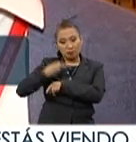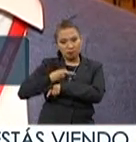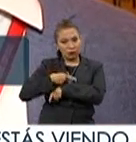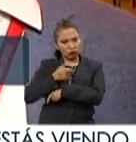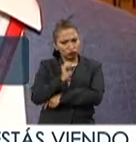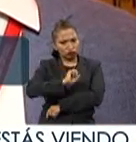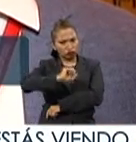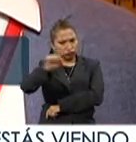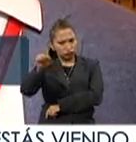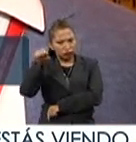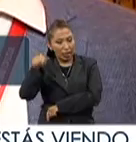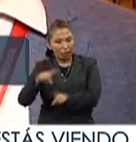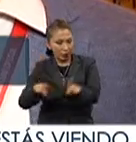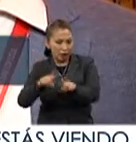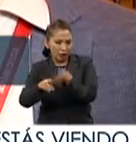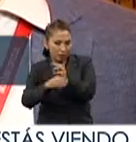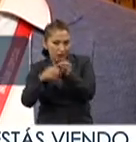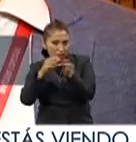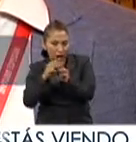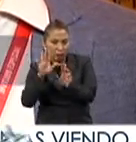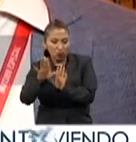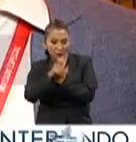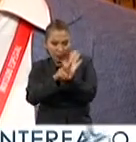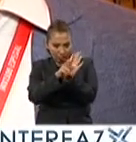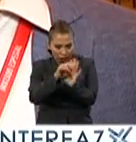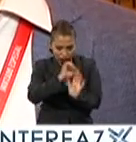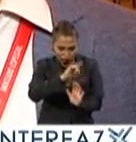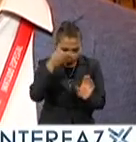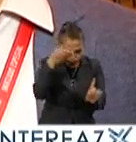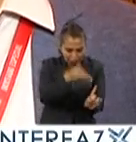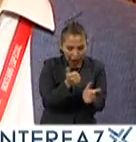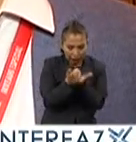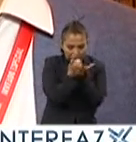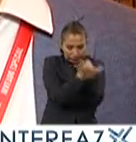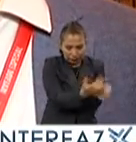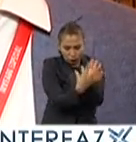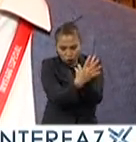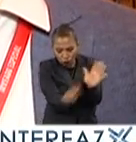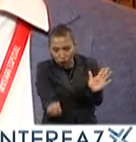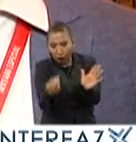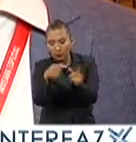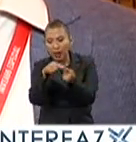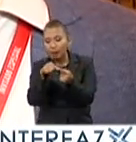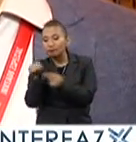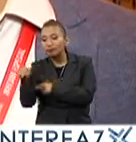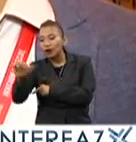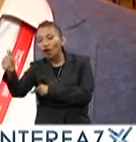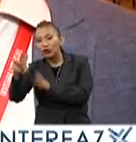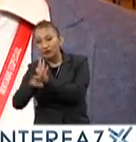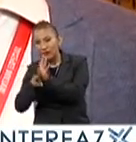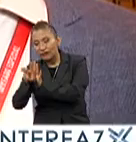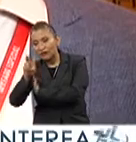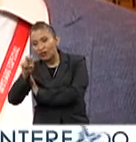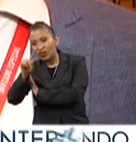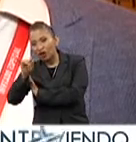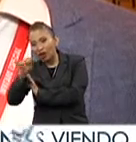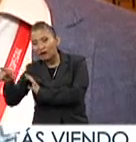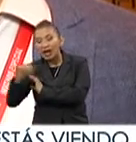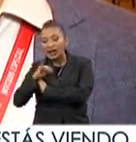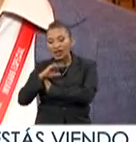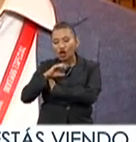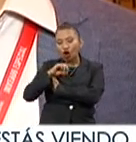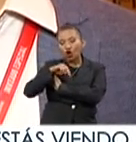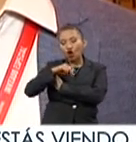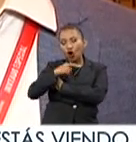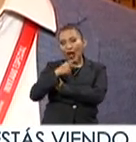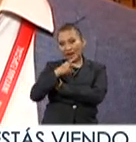especialistas en diversos materiales, en la parte fílmica, para los soportes fílmicos, en la parte videográfica, en la parte